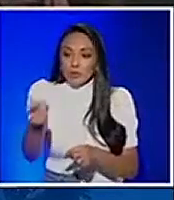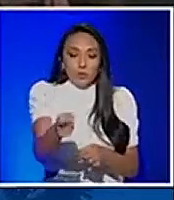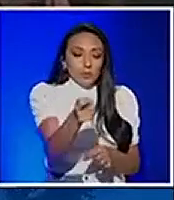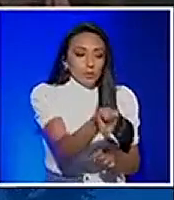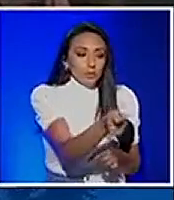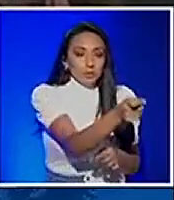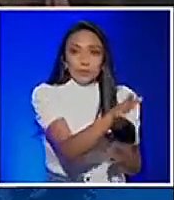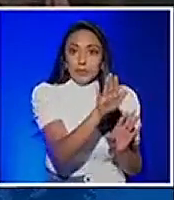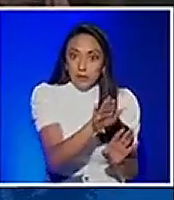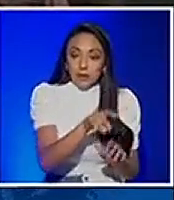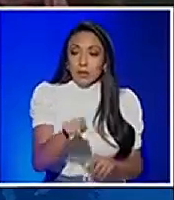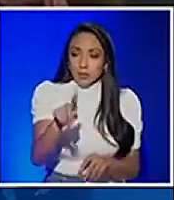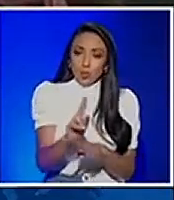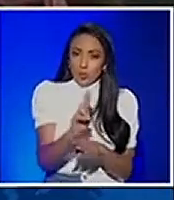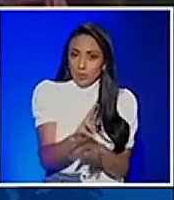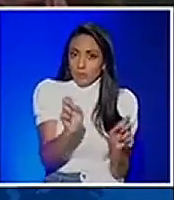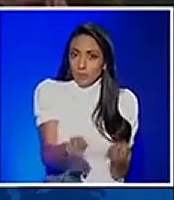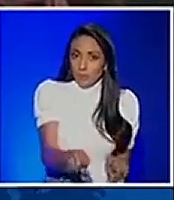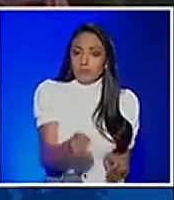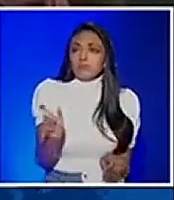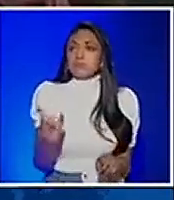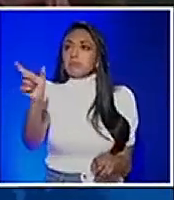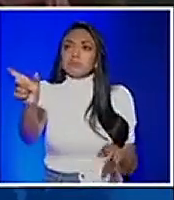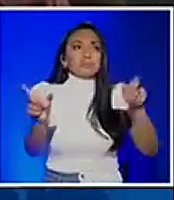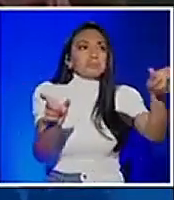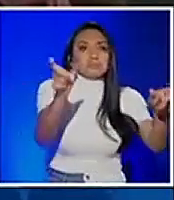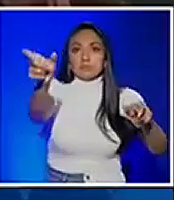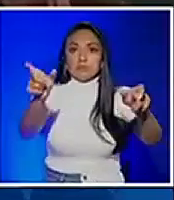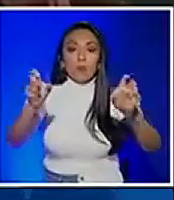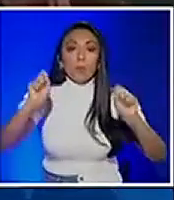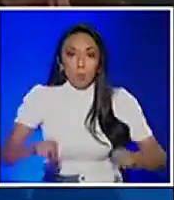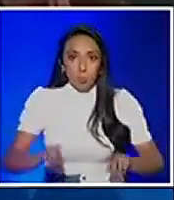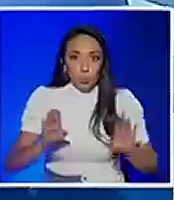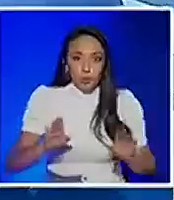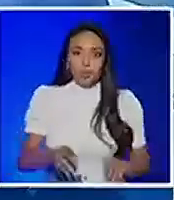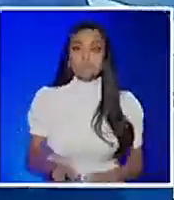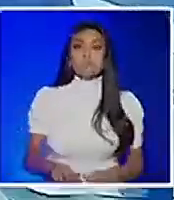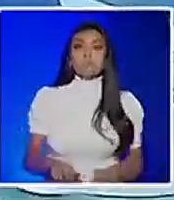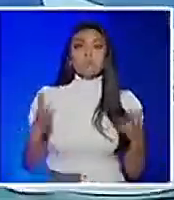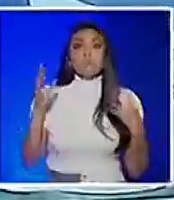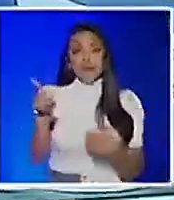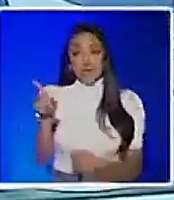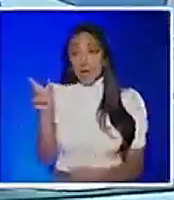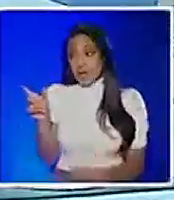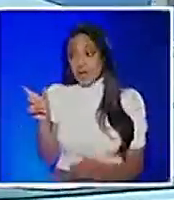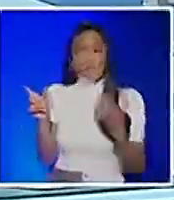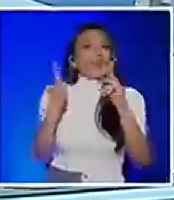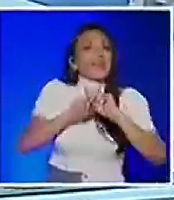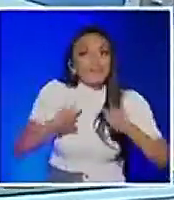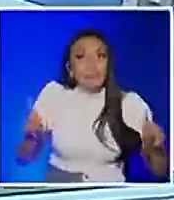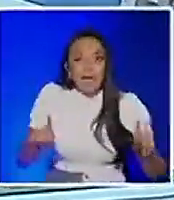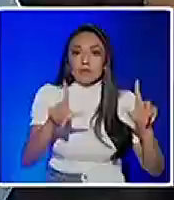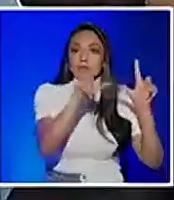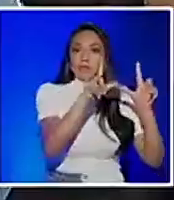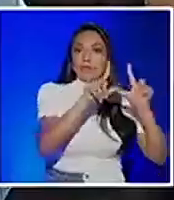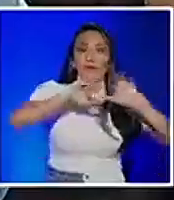que pueden utilizar y presentar en los espacios en donde así le solicite. El carnet es distinto al certificado de vacunación.